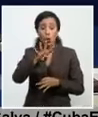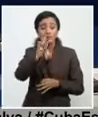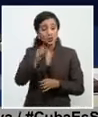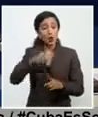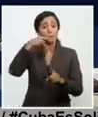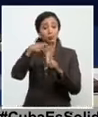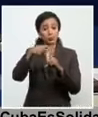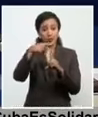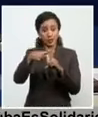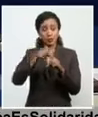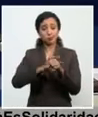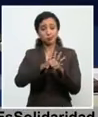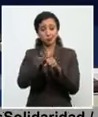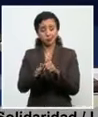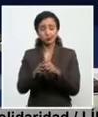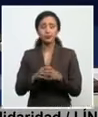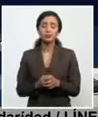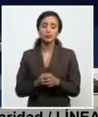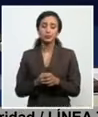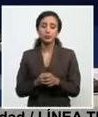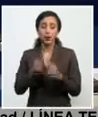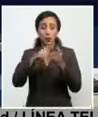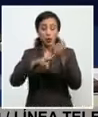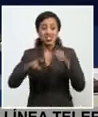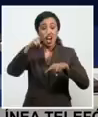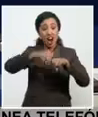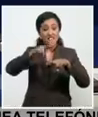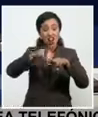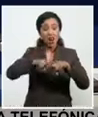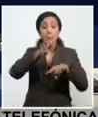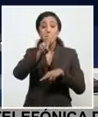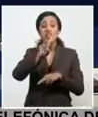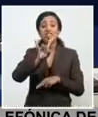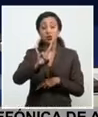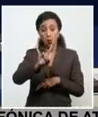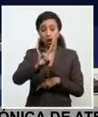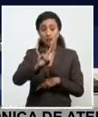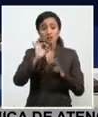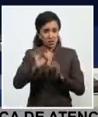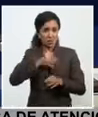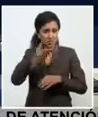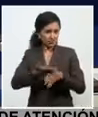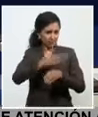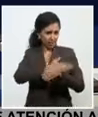confirmados, la provincia de La Habana con 29, como dije anteriormente,